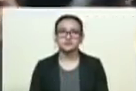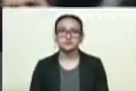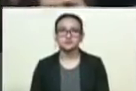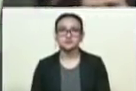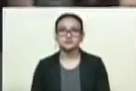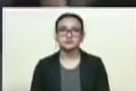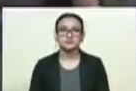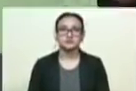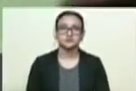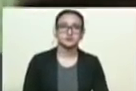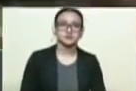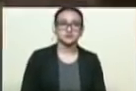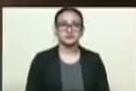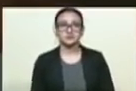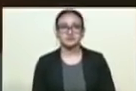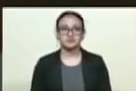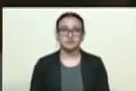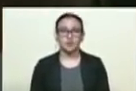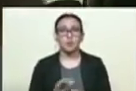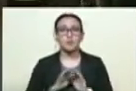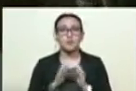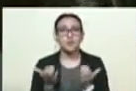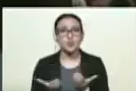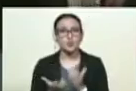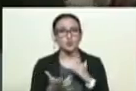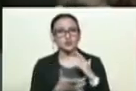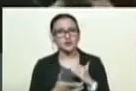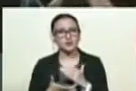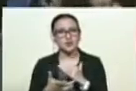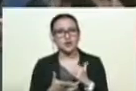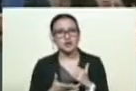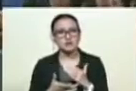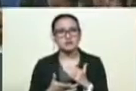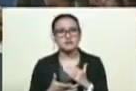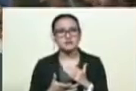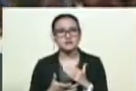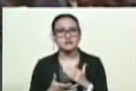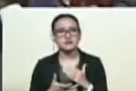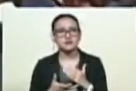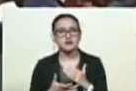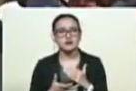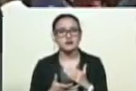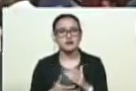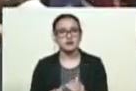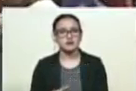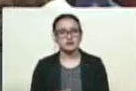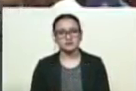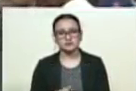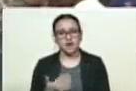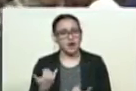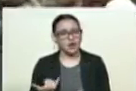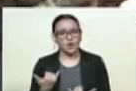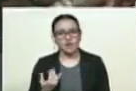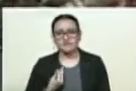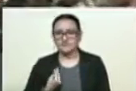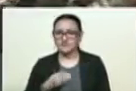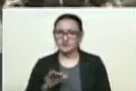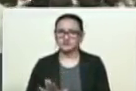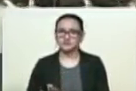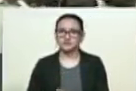El mundo de la tecnología es el mundo del presente. Y ustedes lo